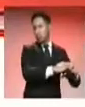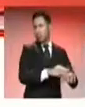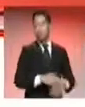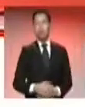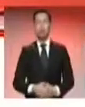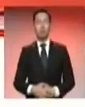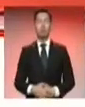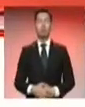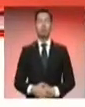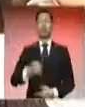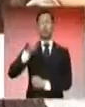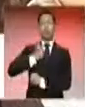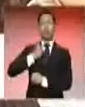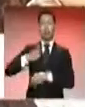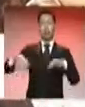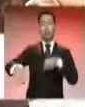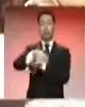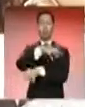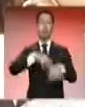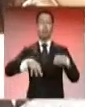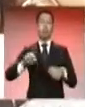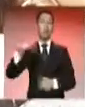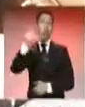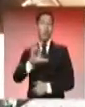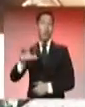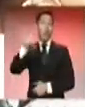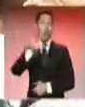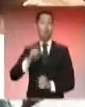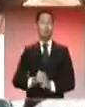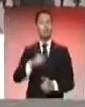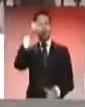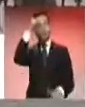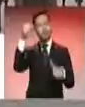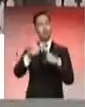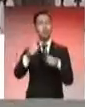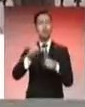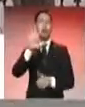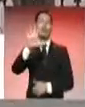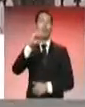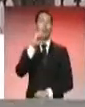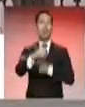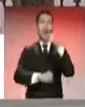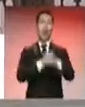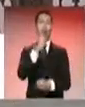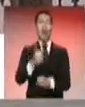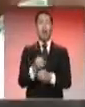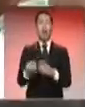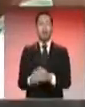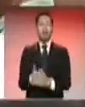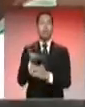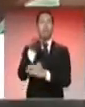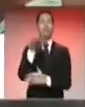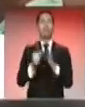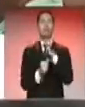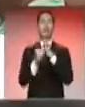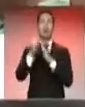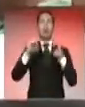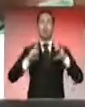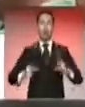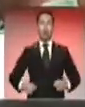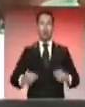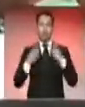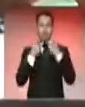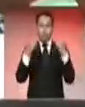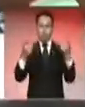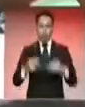El cambio de guardia de este lunes estuvo marcado por la conmemoración de los 50 años de vida del Ministerio de Salud Pública.